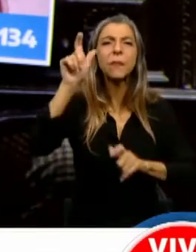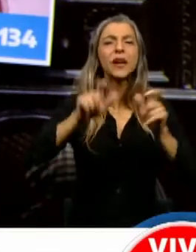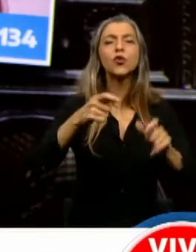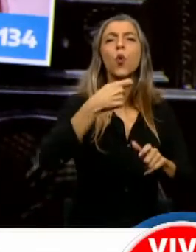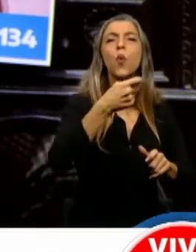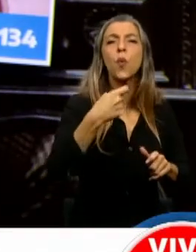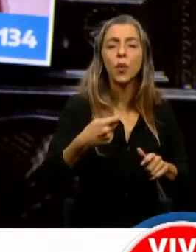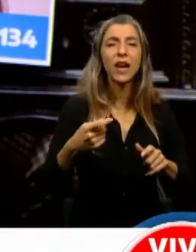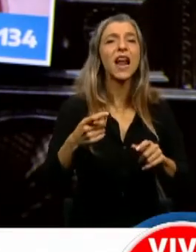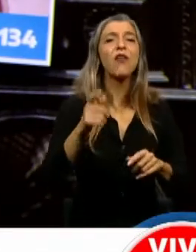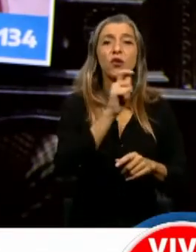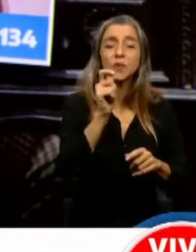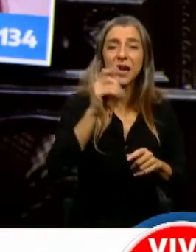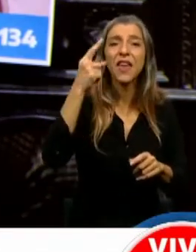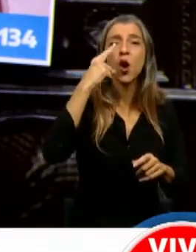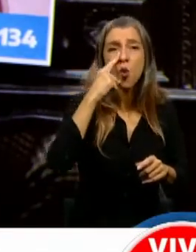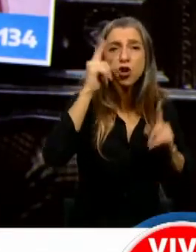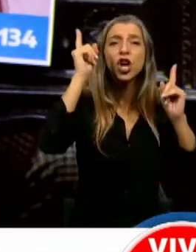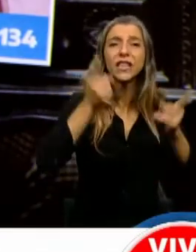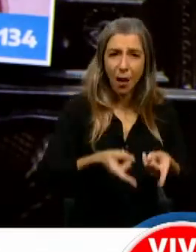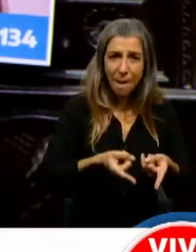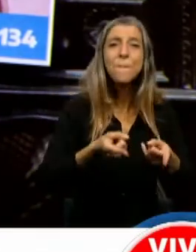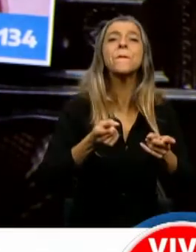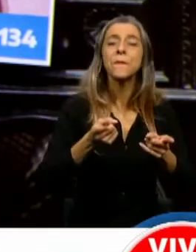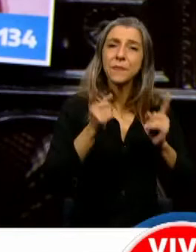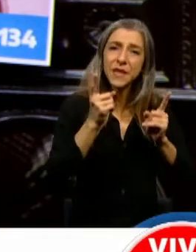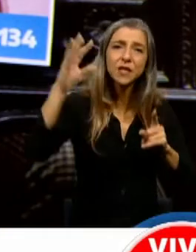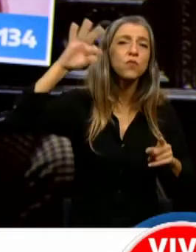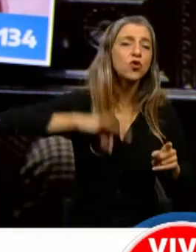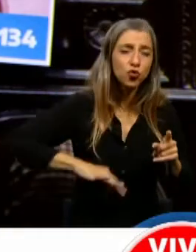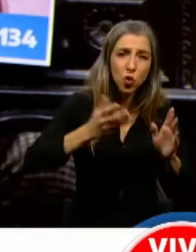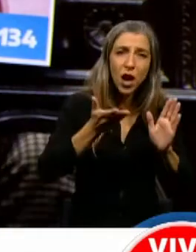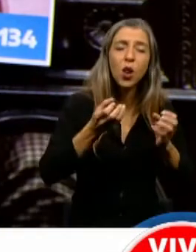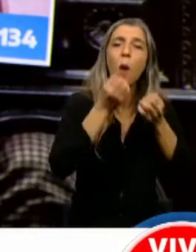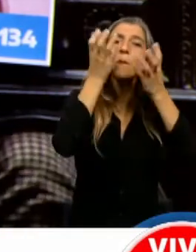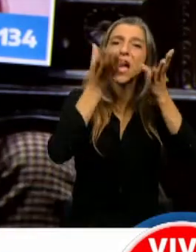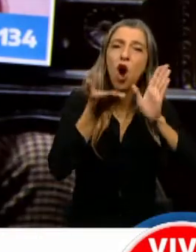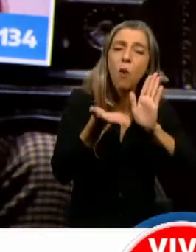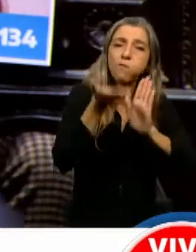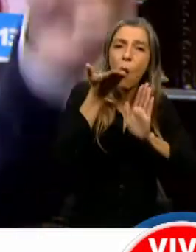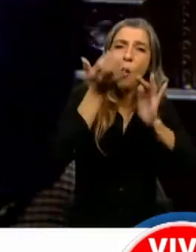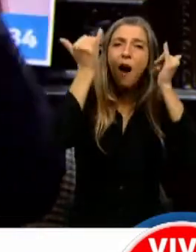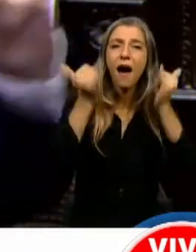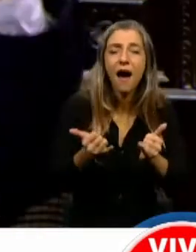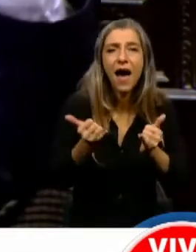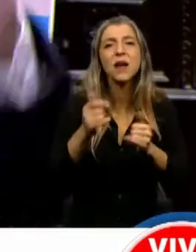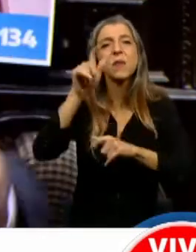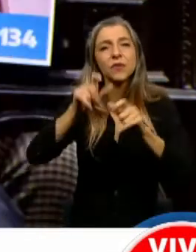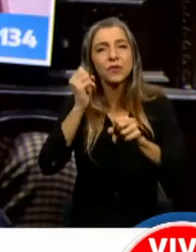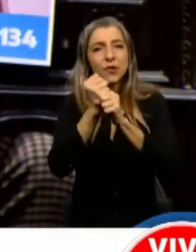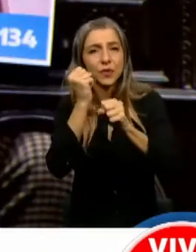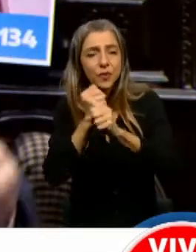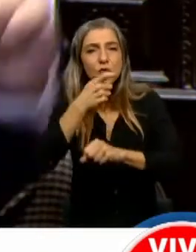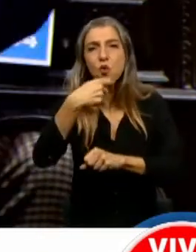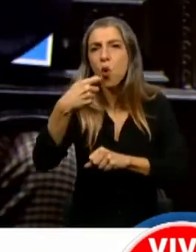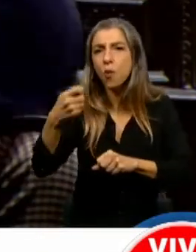de junio recibieron una mejora. Todos los trabajadores activos y jubilados reciben un sueldo anual